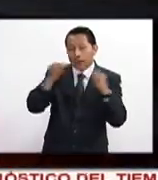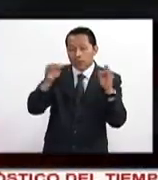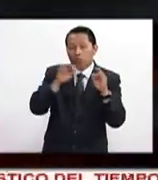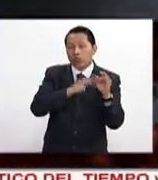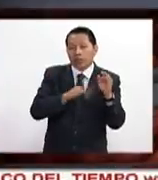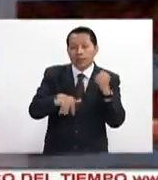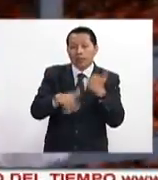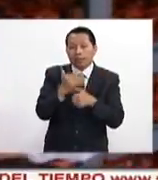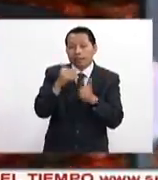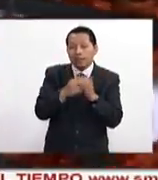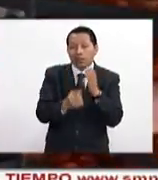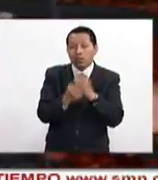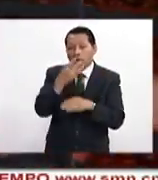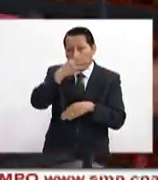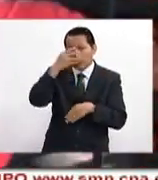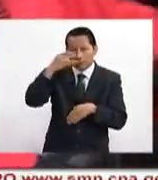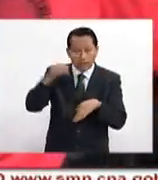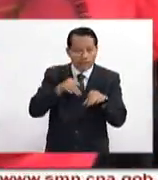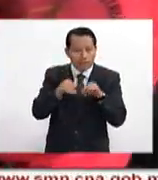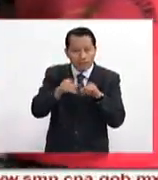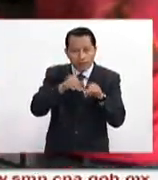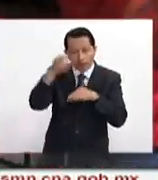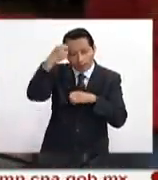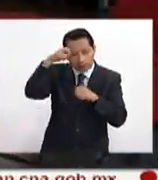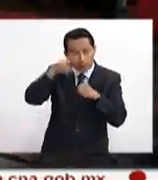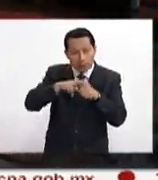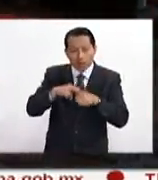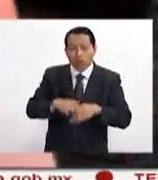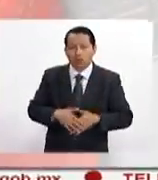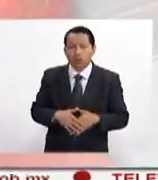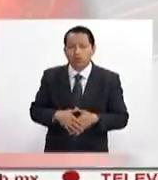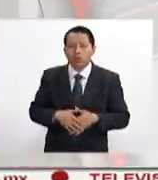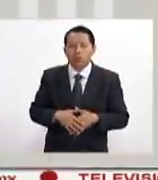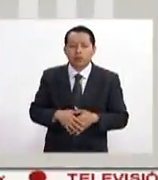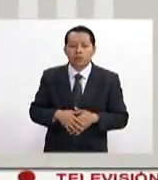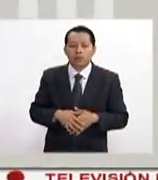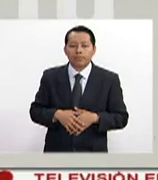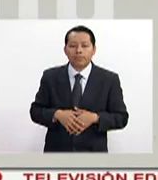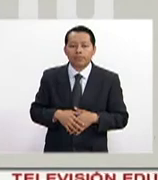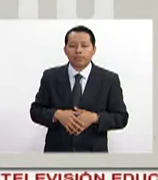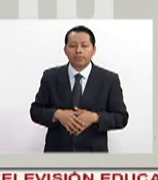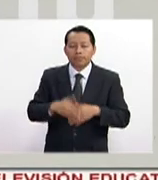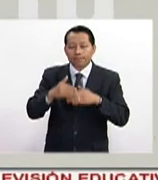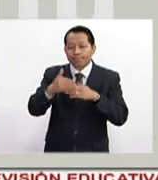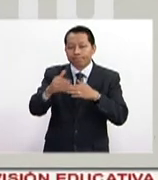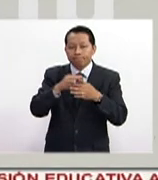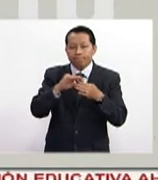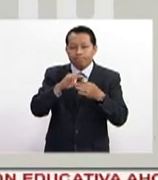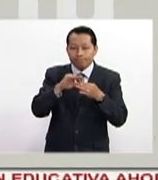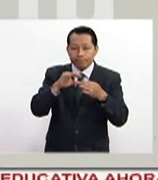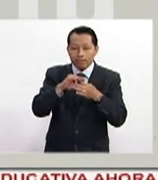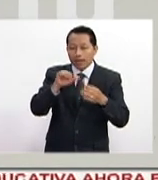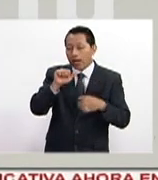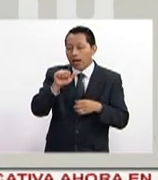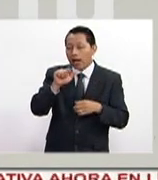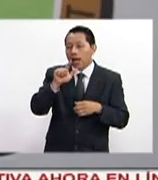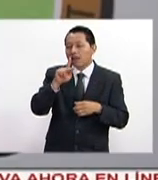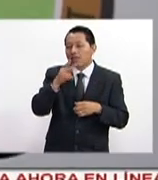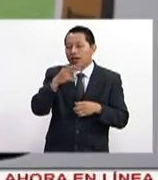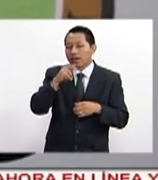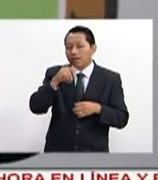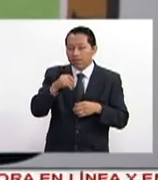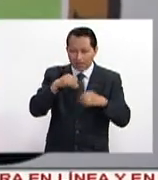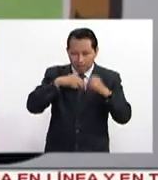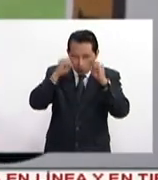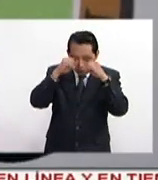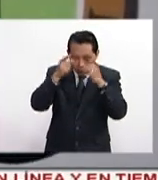otorgará 15,000 nuevas visas para trabajadores extranjeros. Más adelante, Alphabet, la matriz de Google,